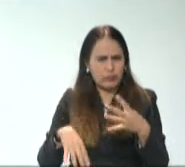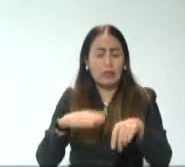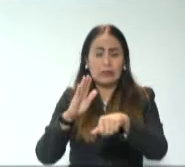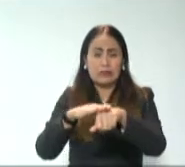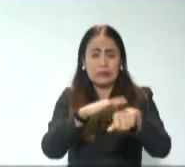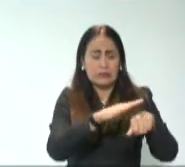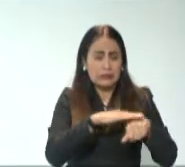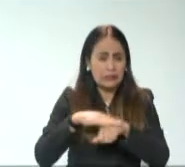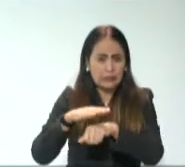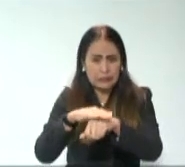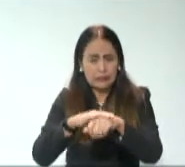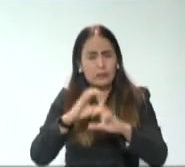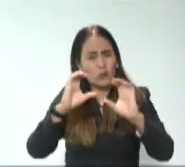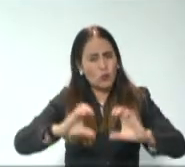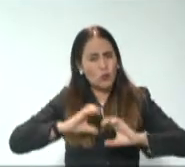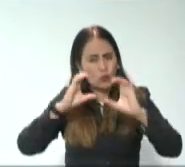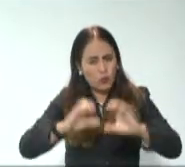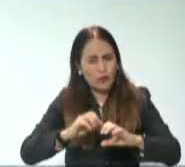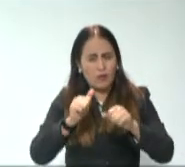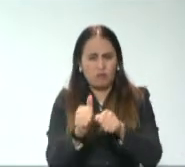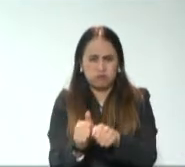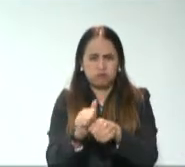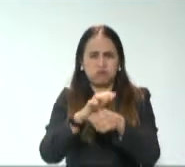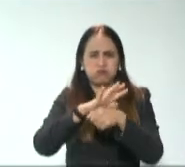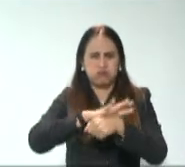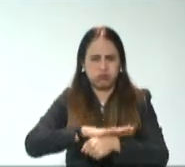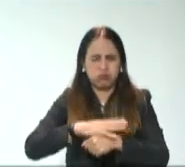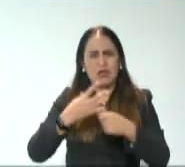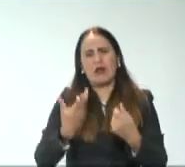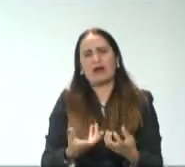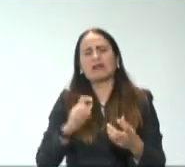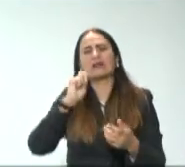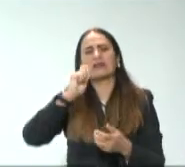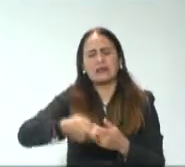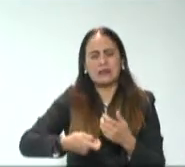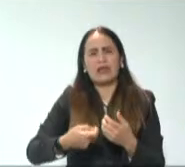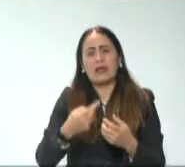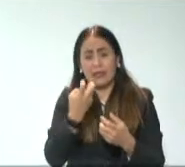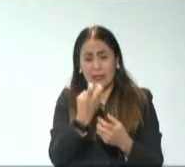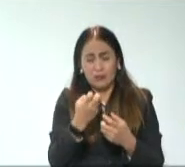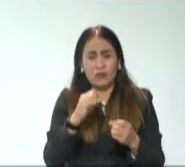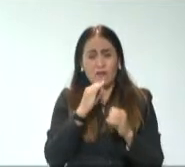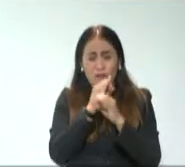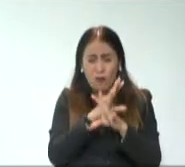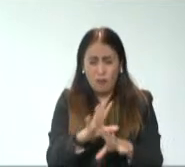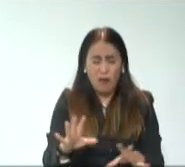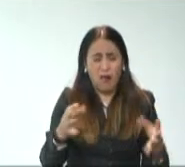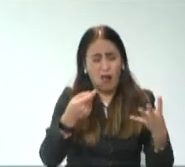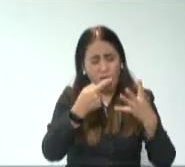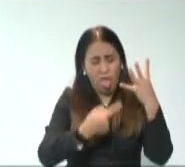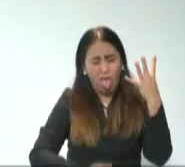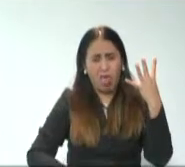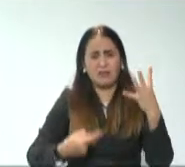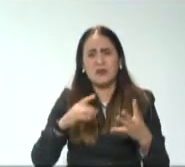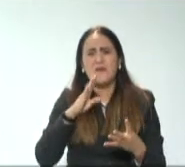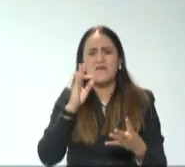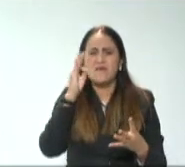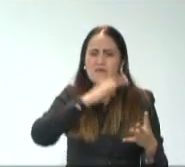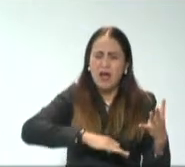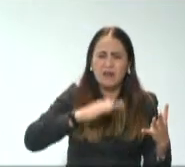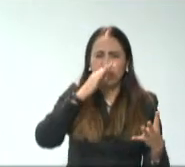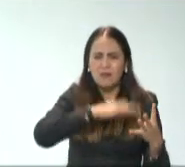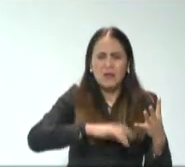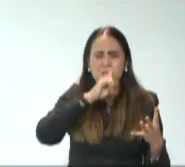de emergencia sanitaria la llamada pandemia de desinformación hasta hasta ante este reto